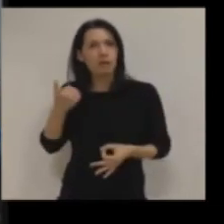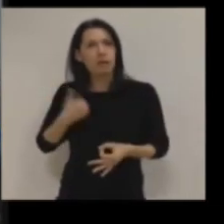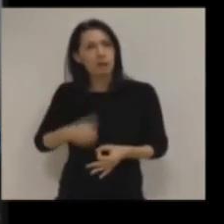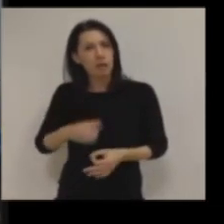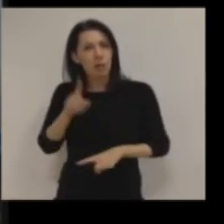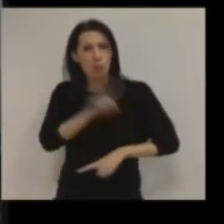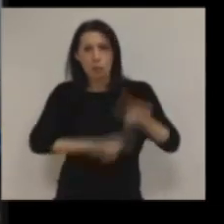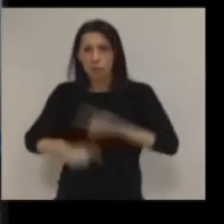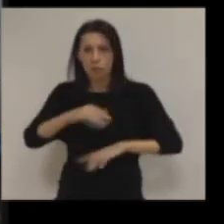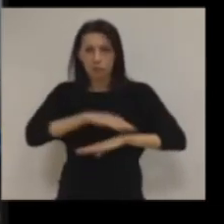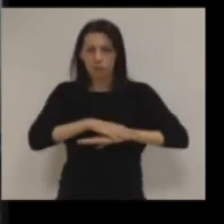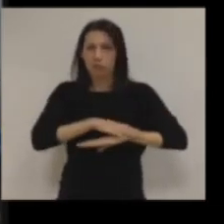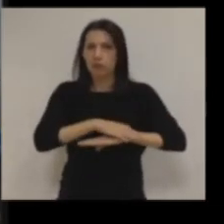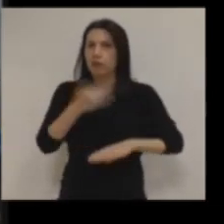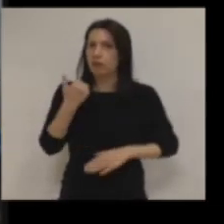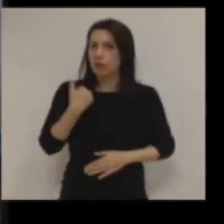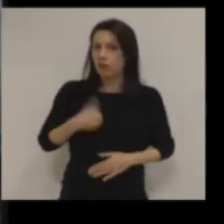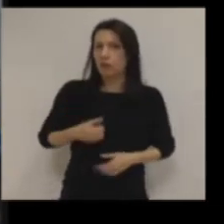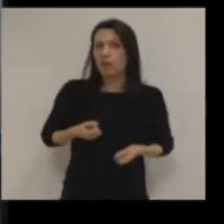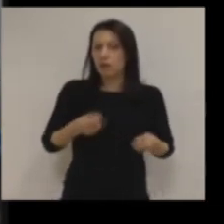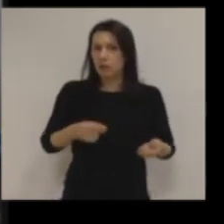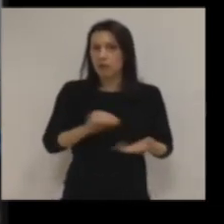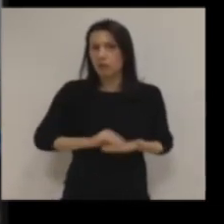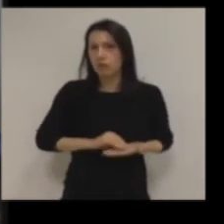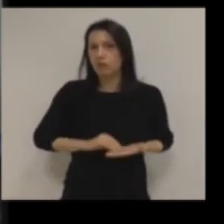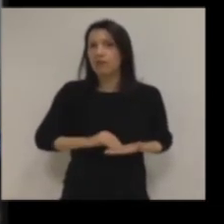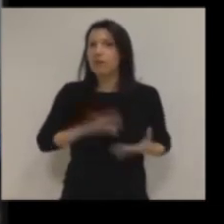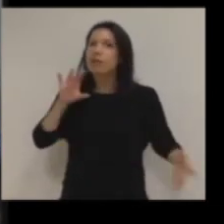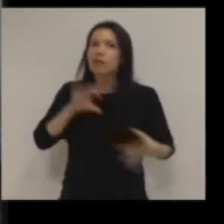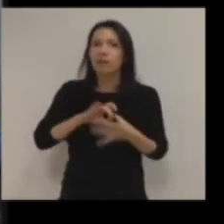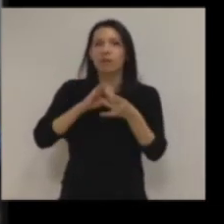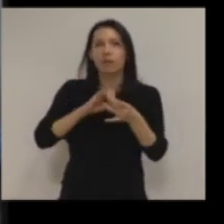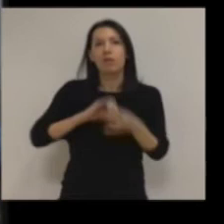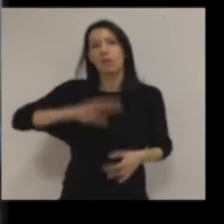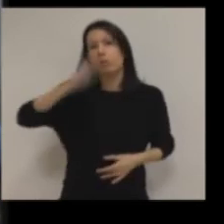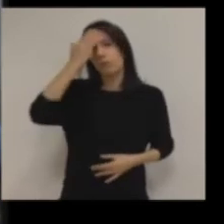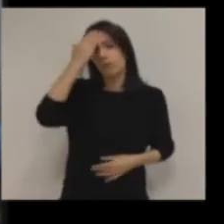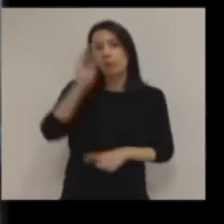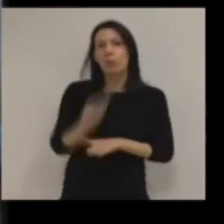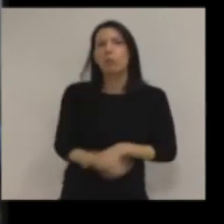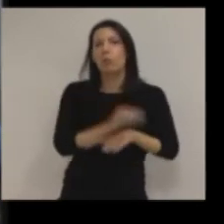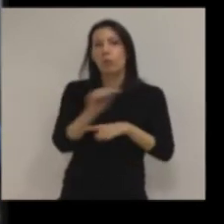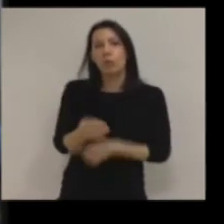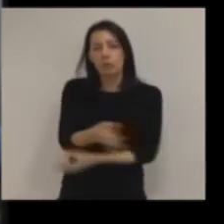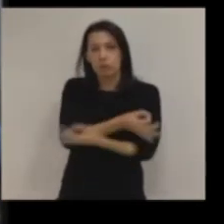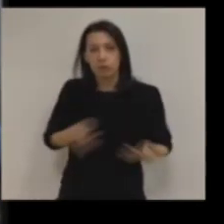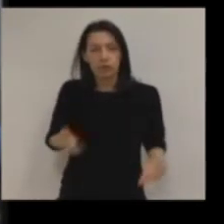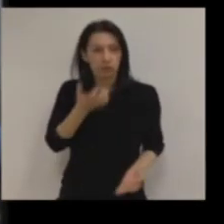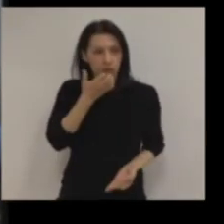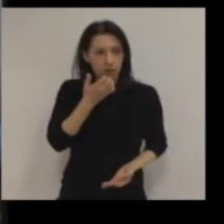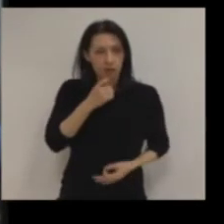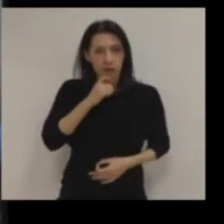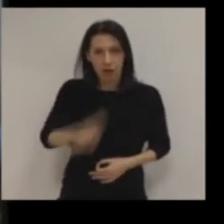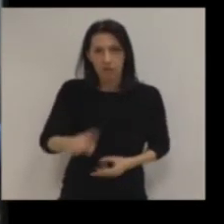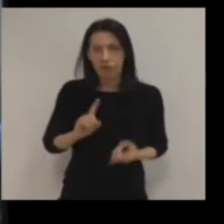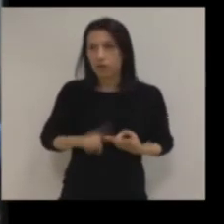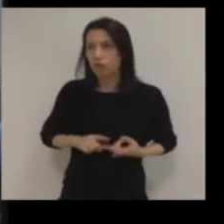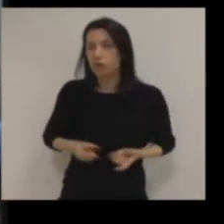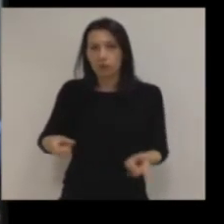defectos administrativos en defensa del principio de tutela judicial efectiva. Notificaciones, subsanación de